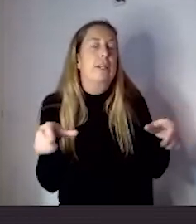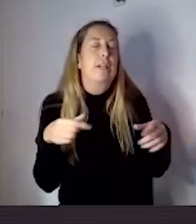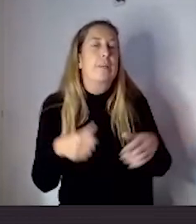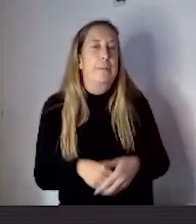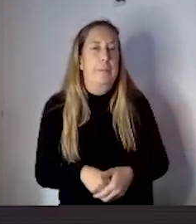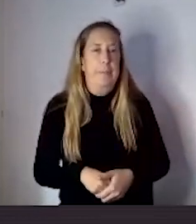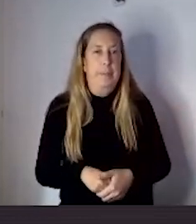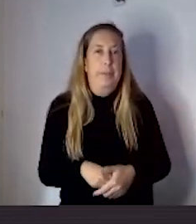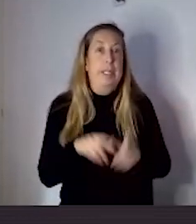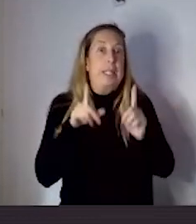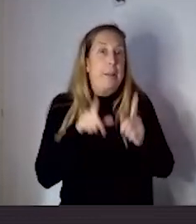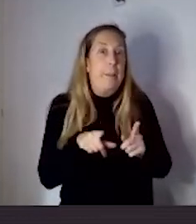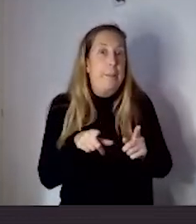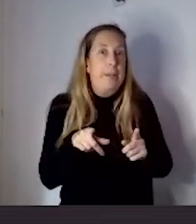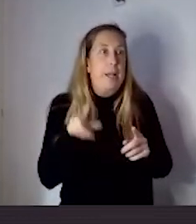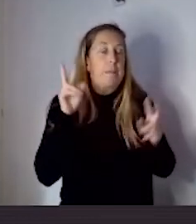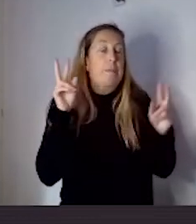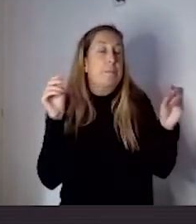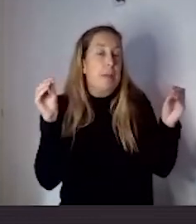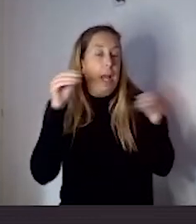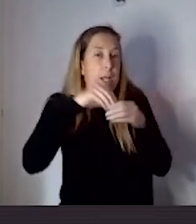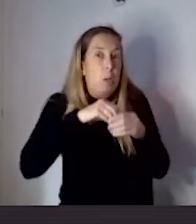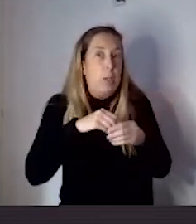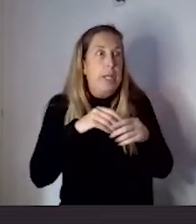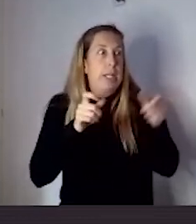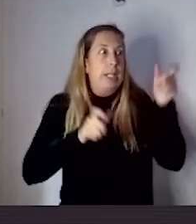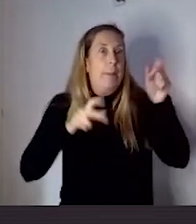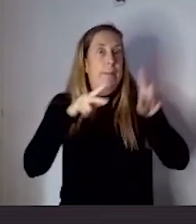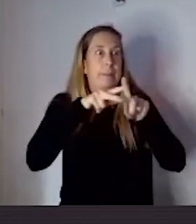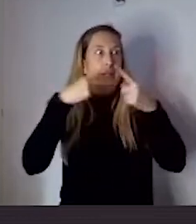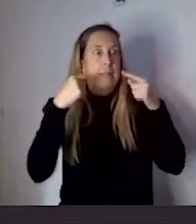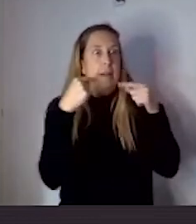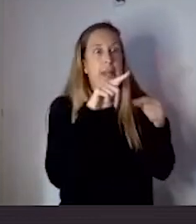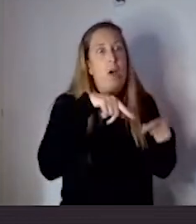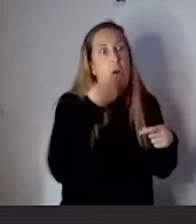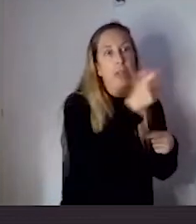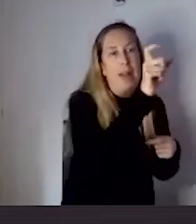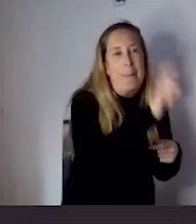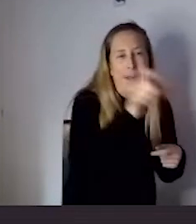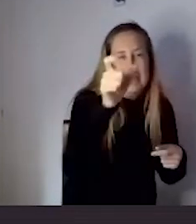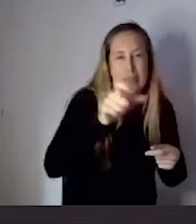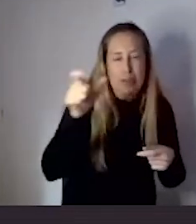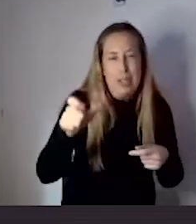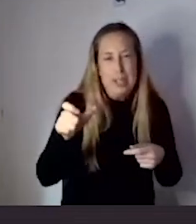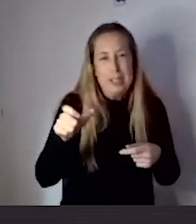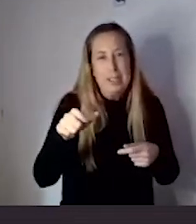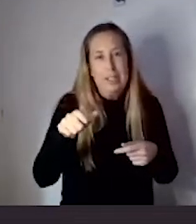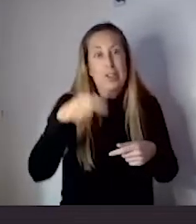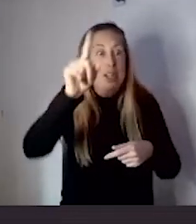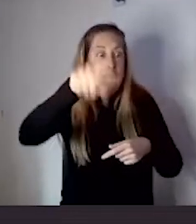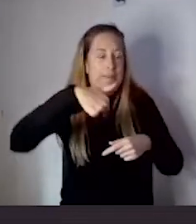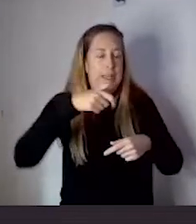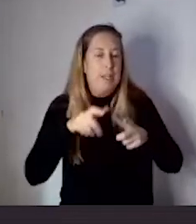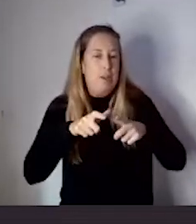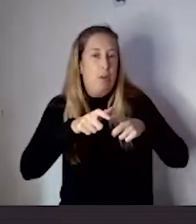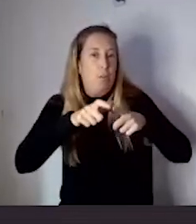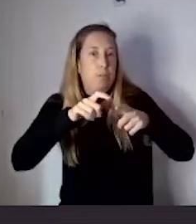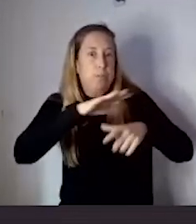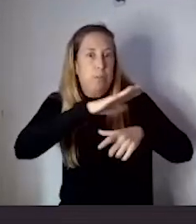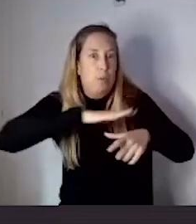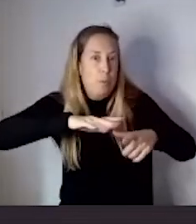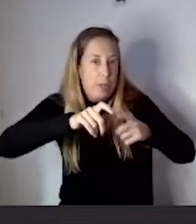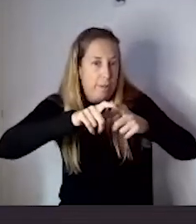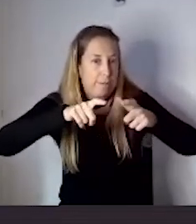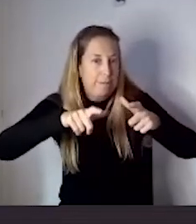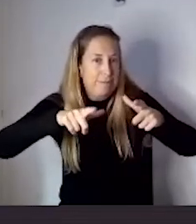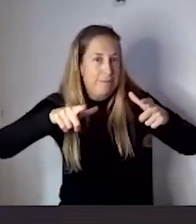incluir lo que ven los demás y la verdad elevar en nuestras comunidades recientemente tuvimos una publicación con el